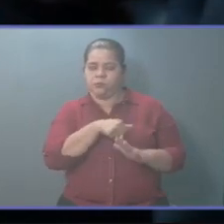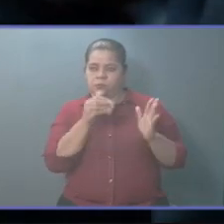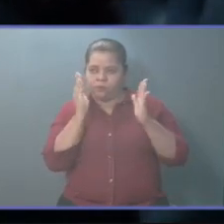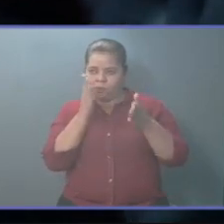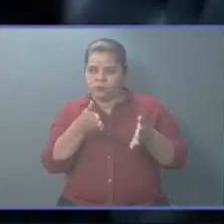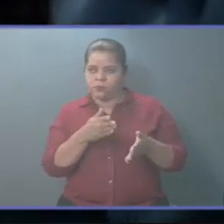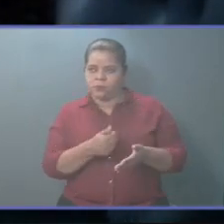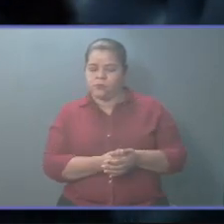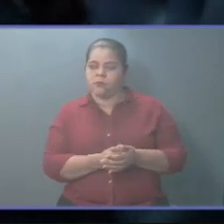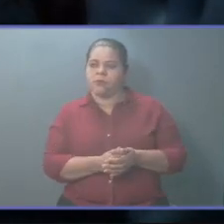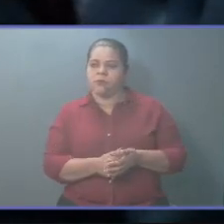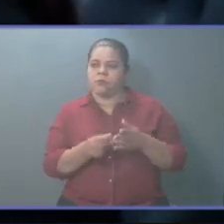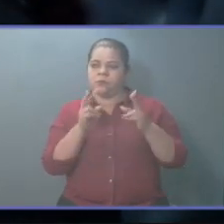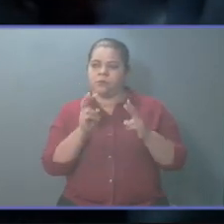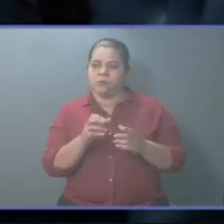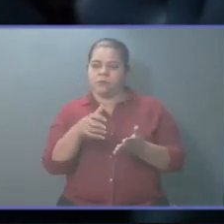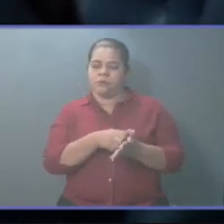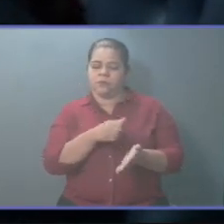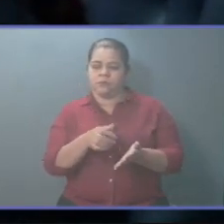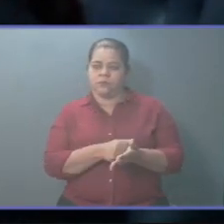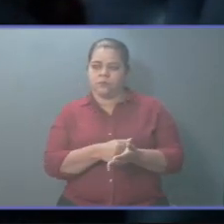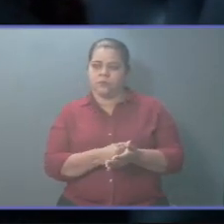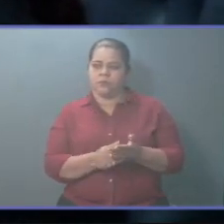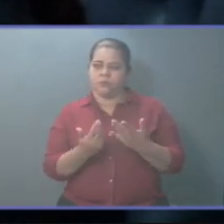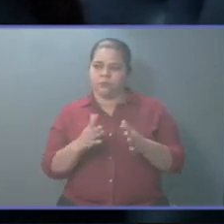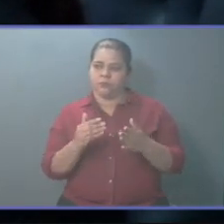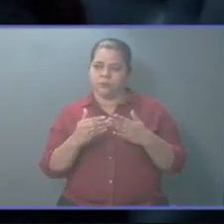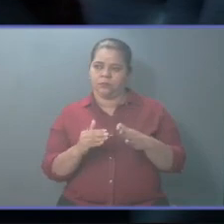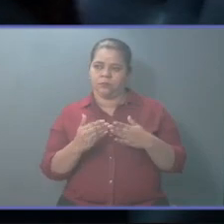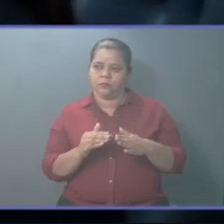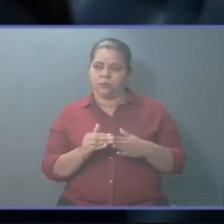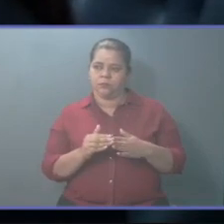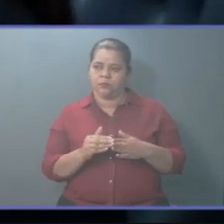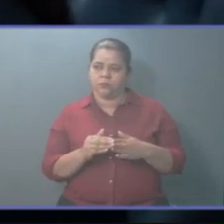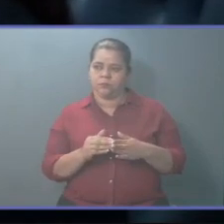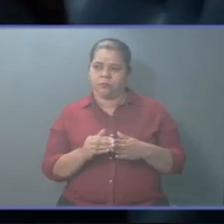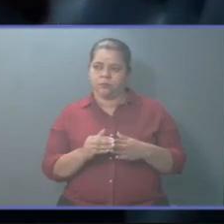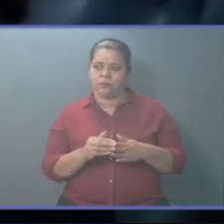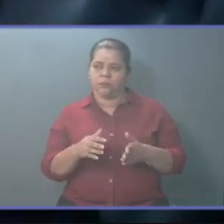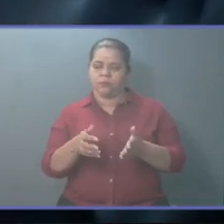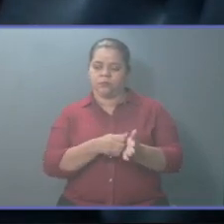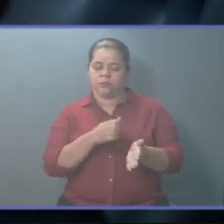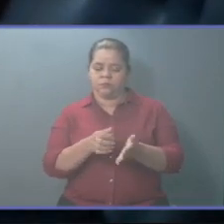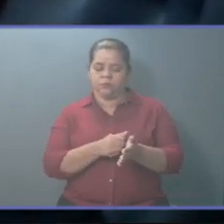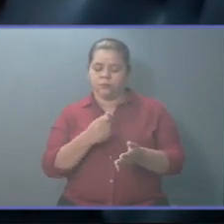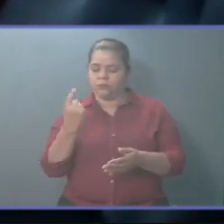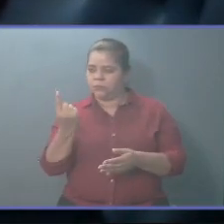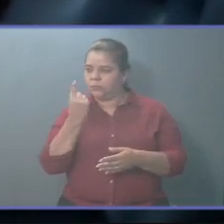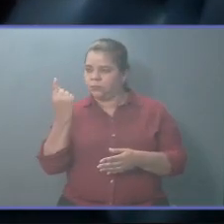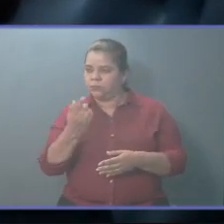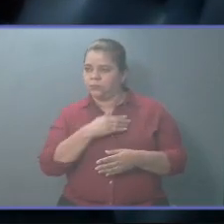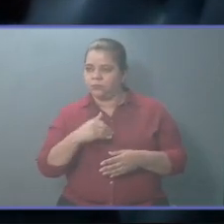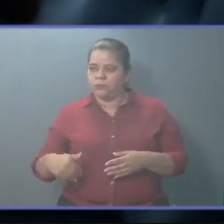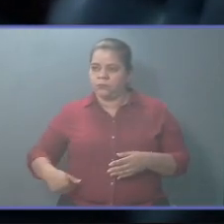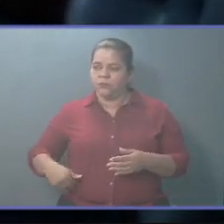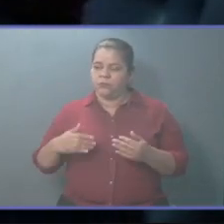énfasis en el tema fiscal, porque allá atiende otro tipo de asignaciones. Solamente, presidente,